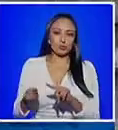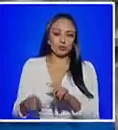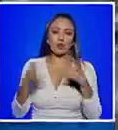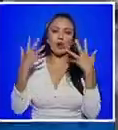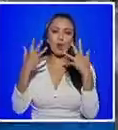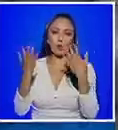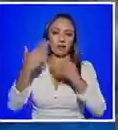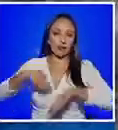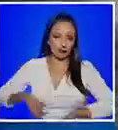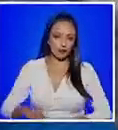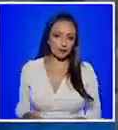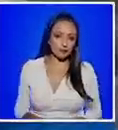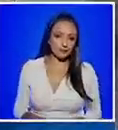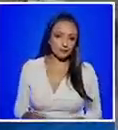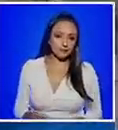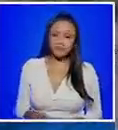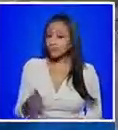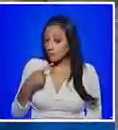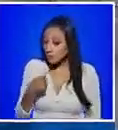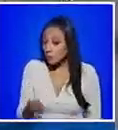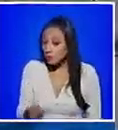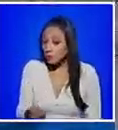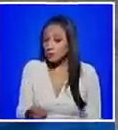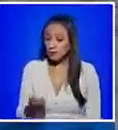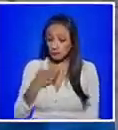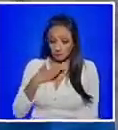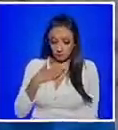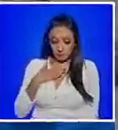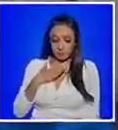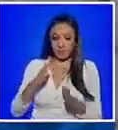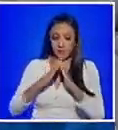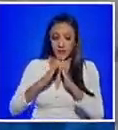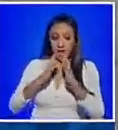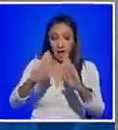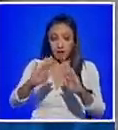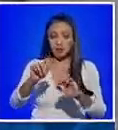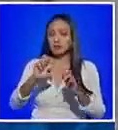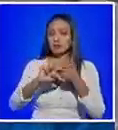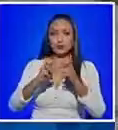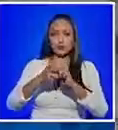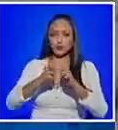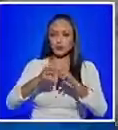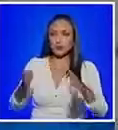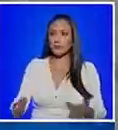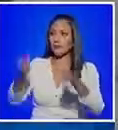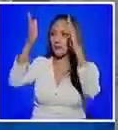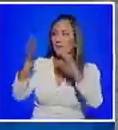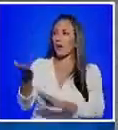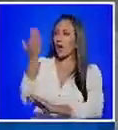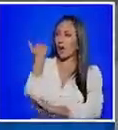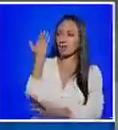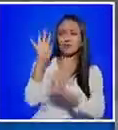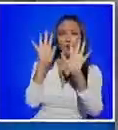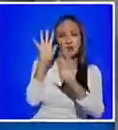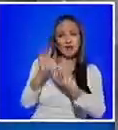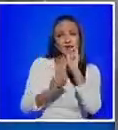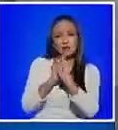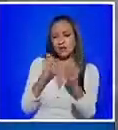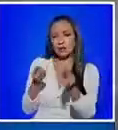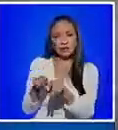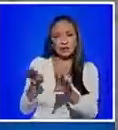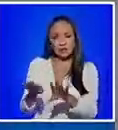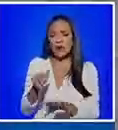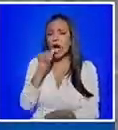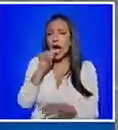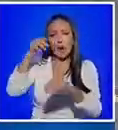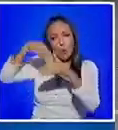obra esta. Pero como le digo, la cuneta mía me trae muchos problemas de hace unos 10 años atrás, que me entra